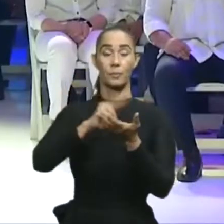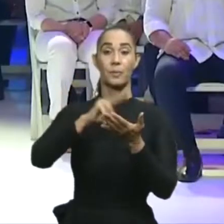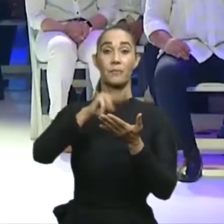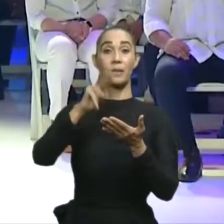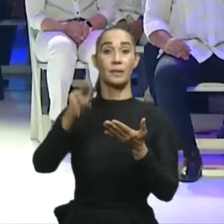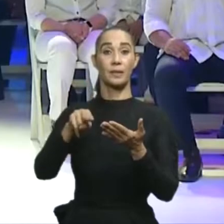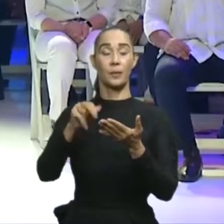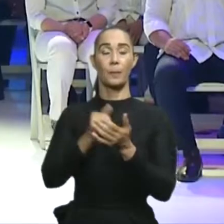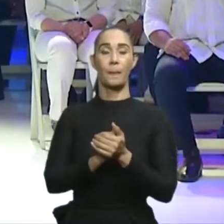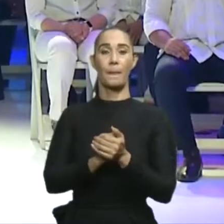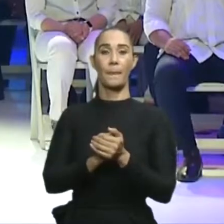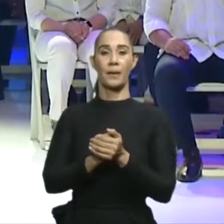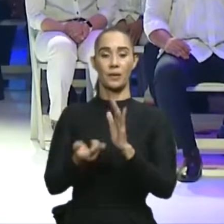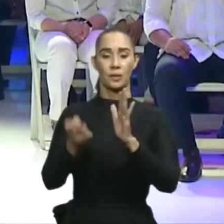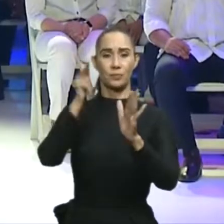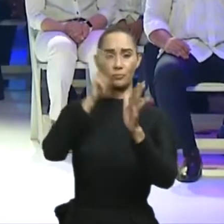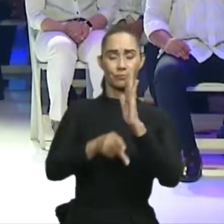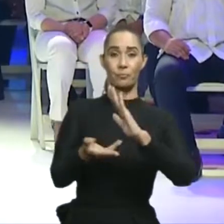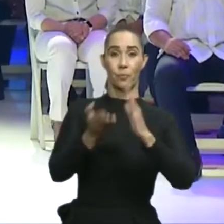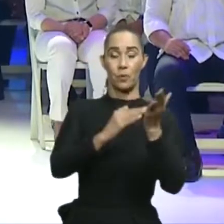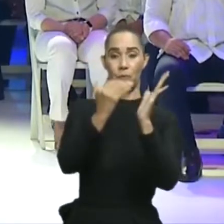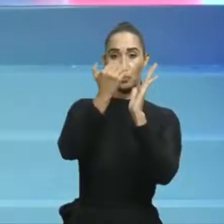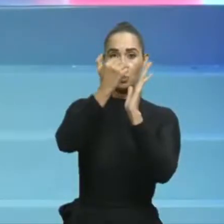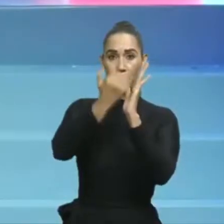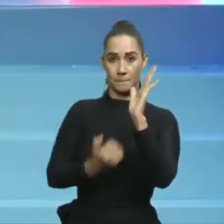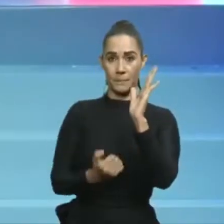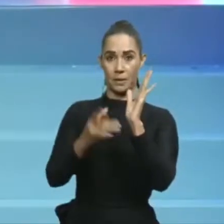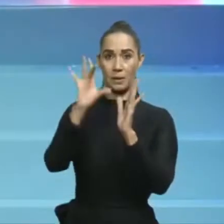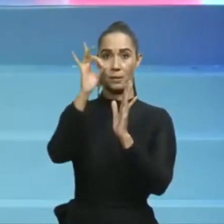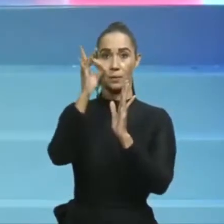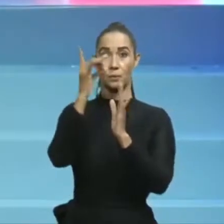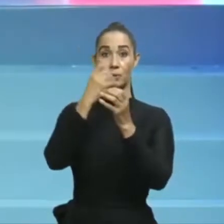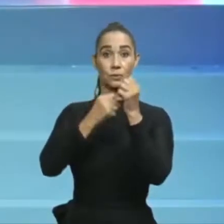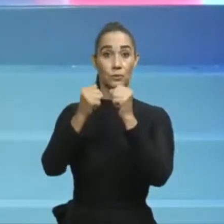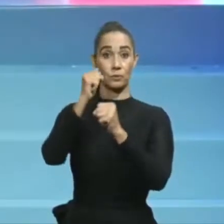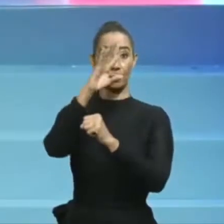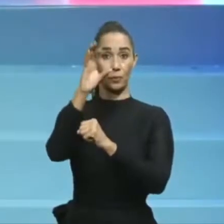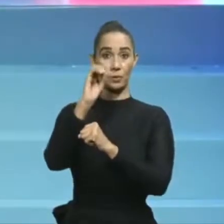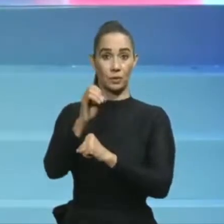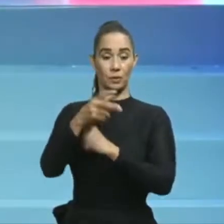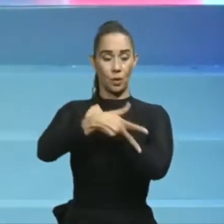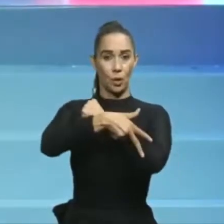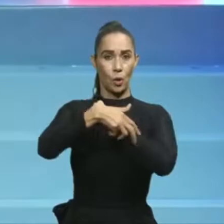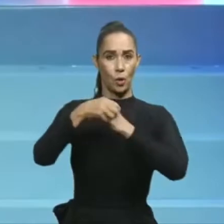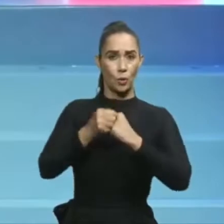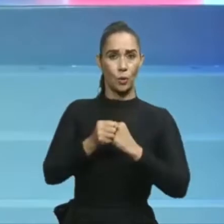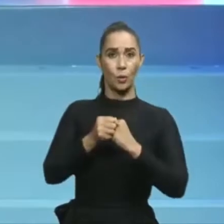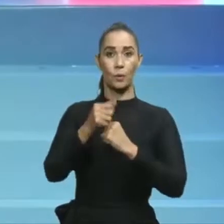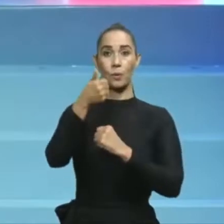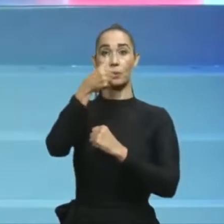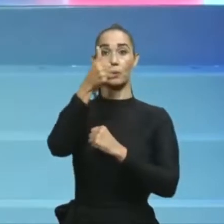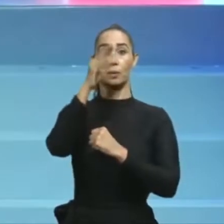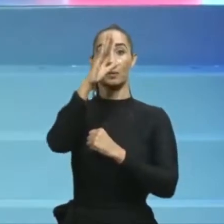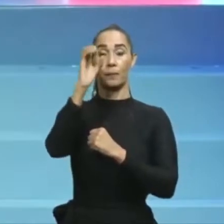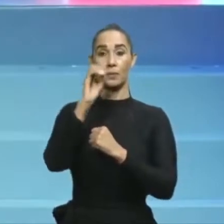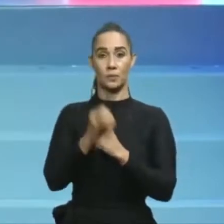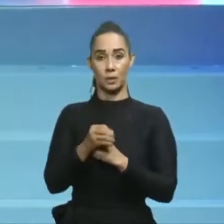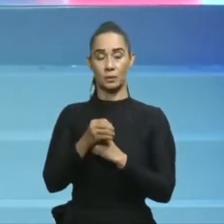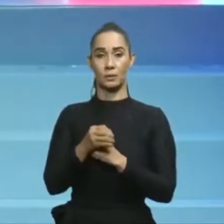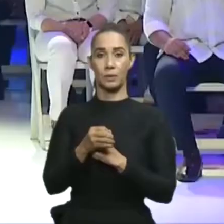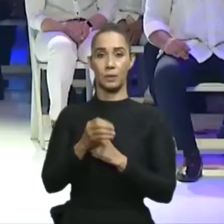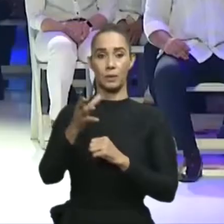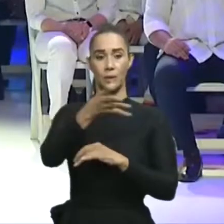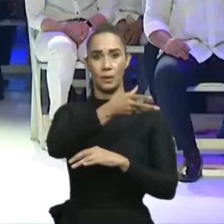los homicidios han descendido en un 18% los atracos y los hurtos un 10 por ciento y los